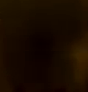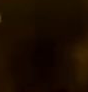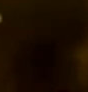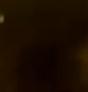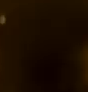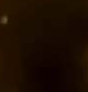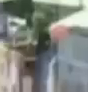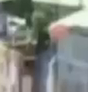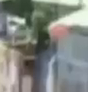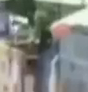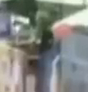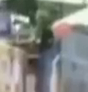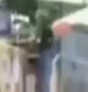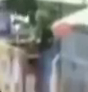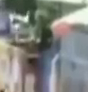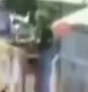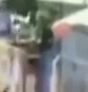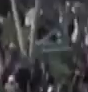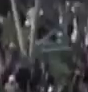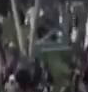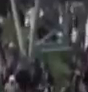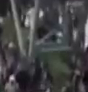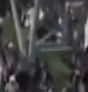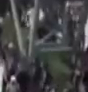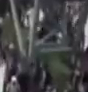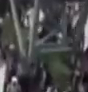Del nuevo tiempo,